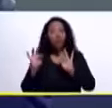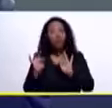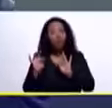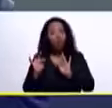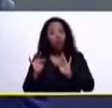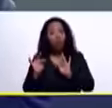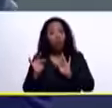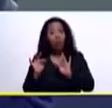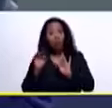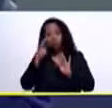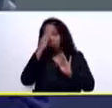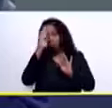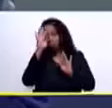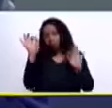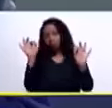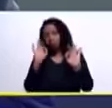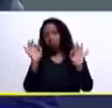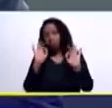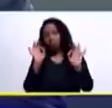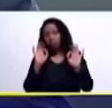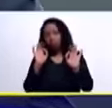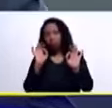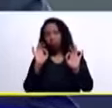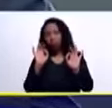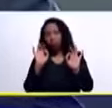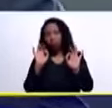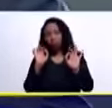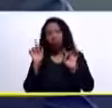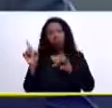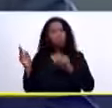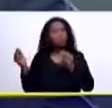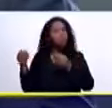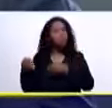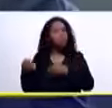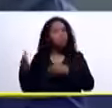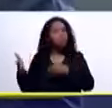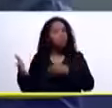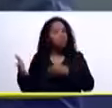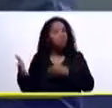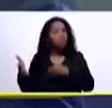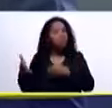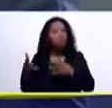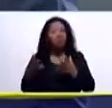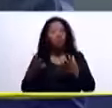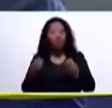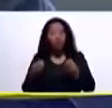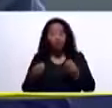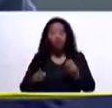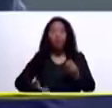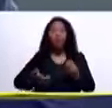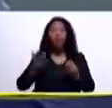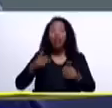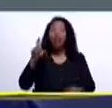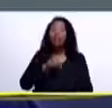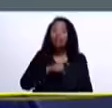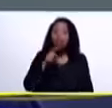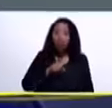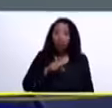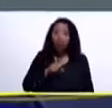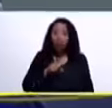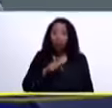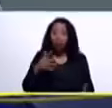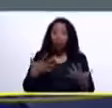sin duda alguna, esos acuerdos han sido tan importantes que requerían también un